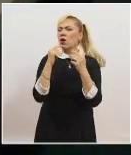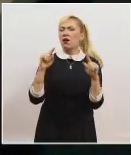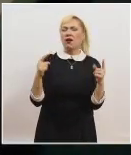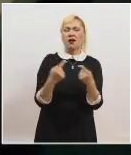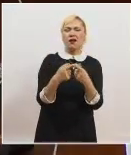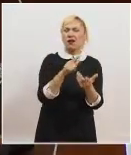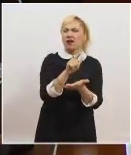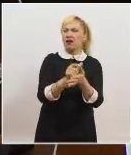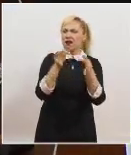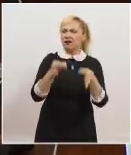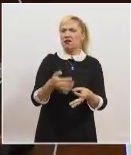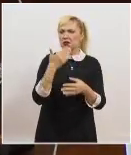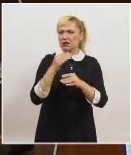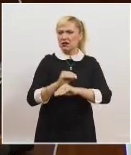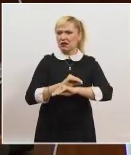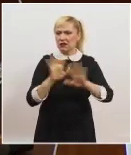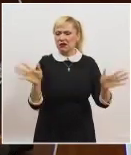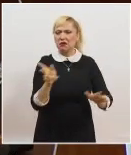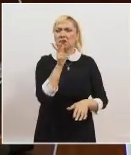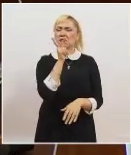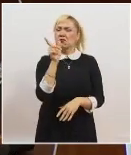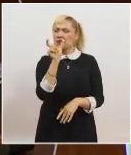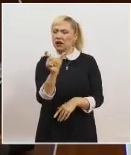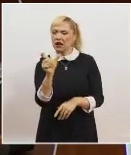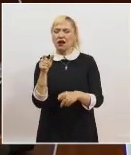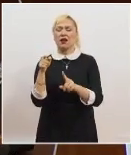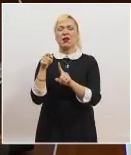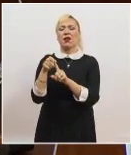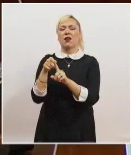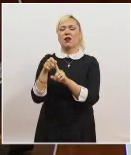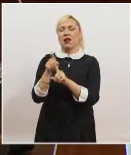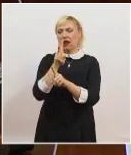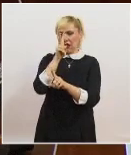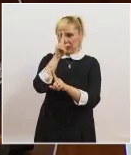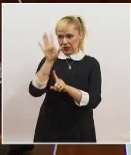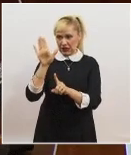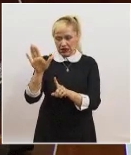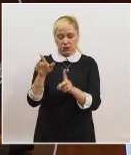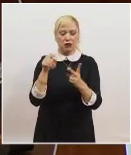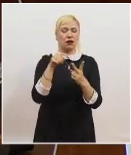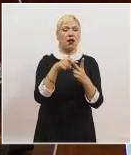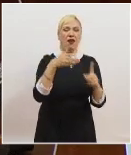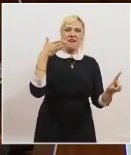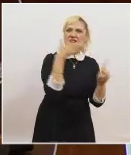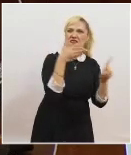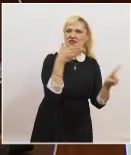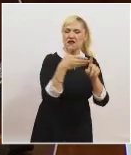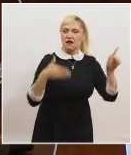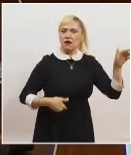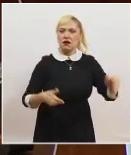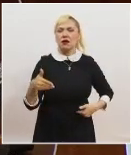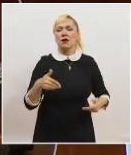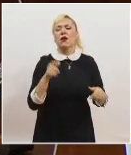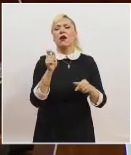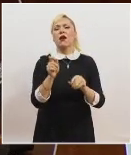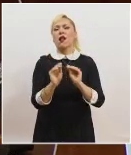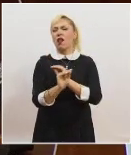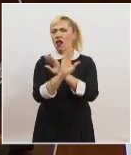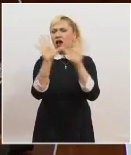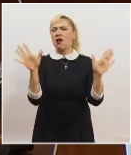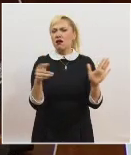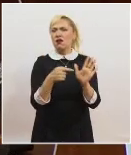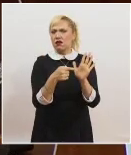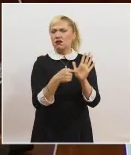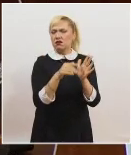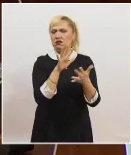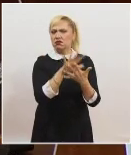jurídica. Los verbos rectores hostigar y amenazar son respetuosos del principio de taxatividad en materia